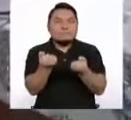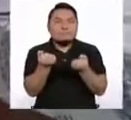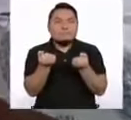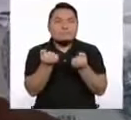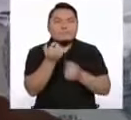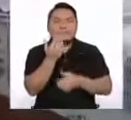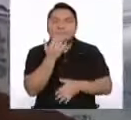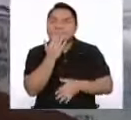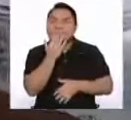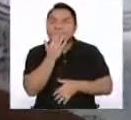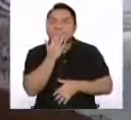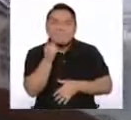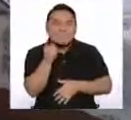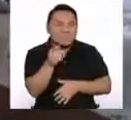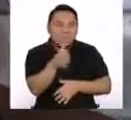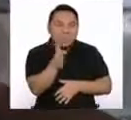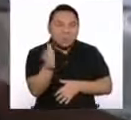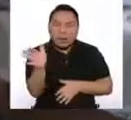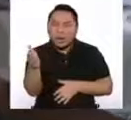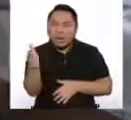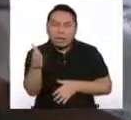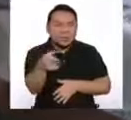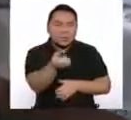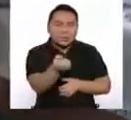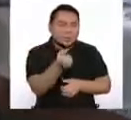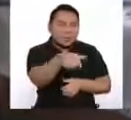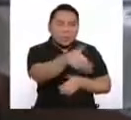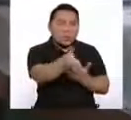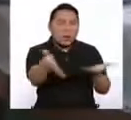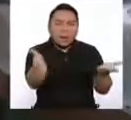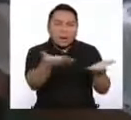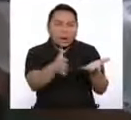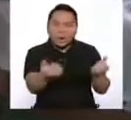Aquí no está, aquí tampoco.